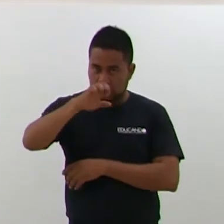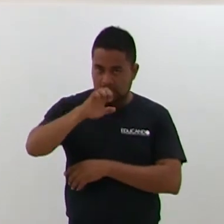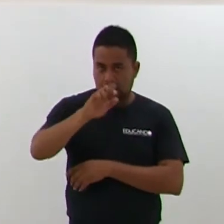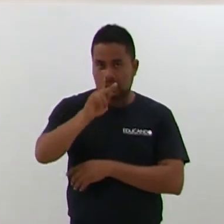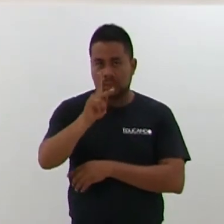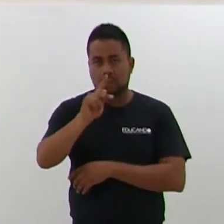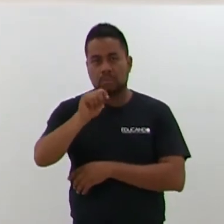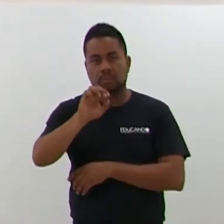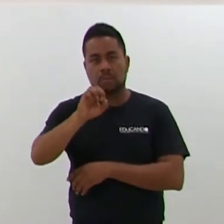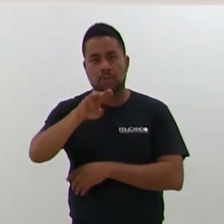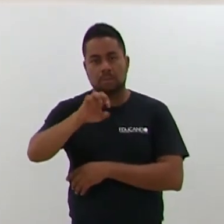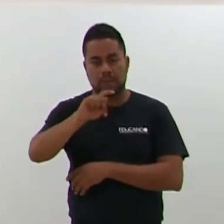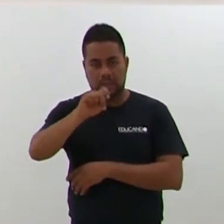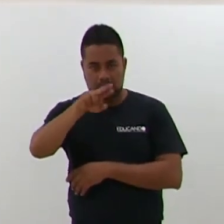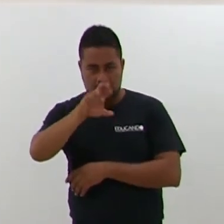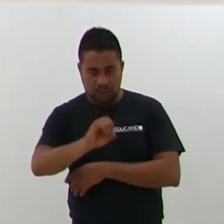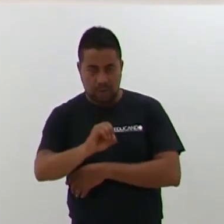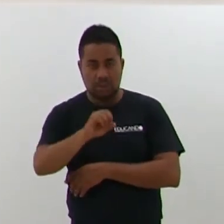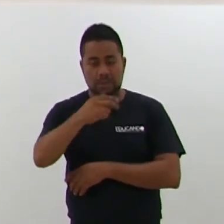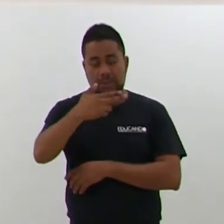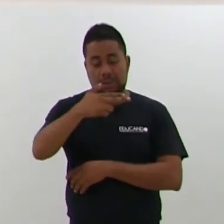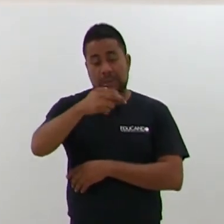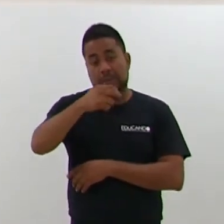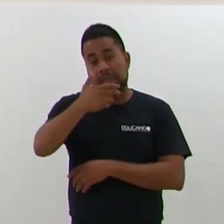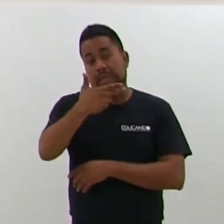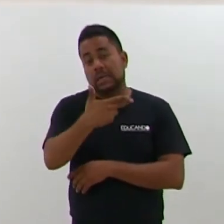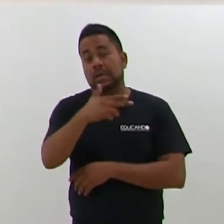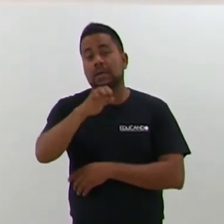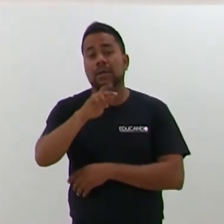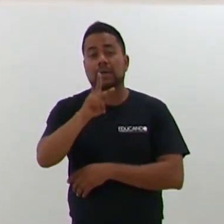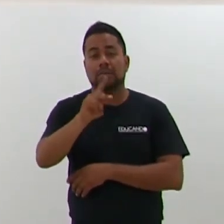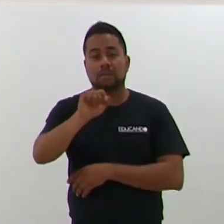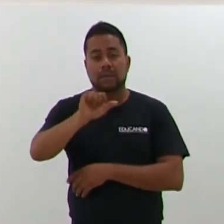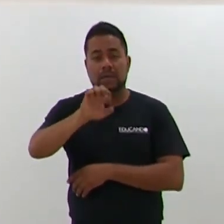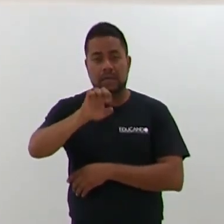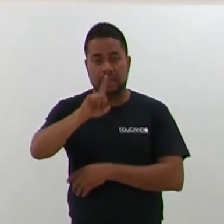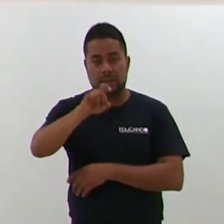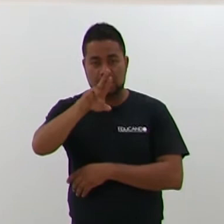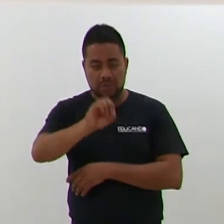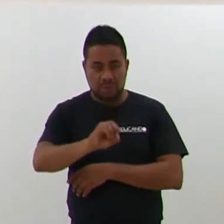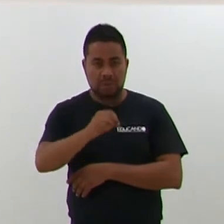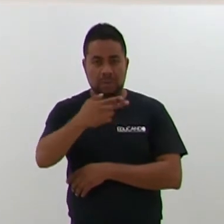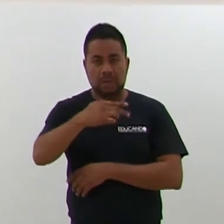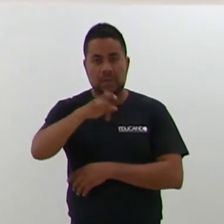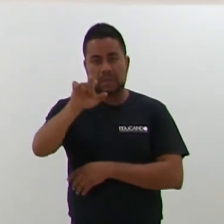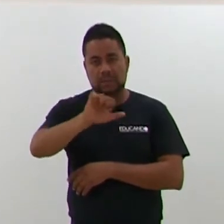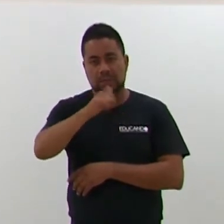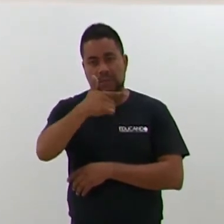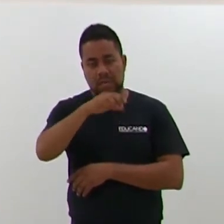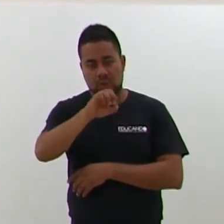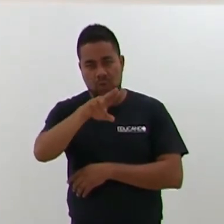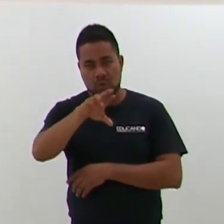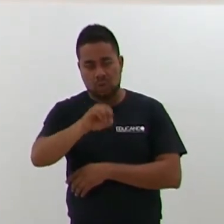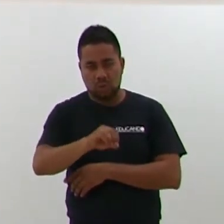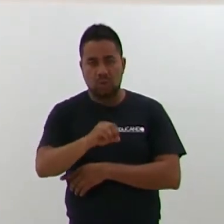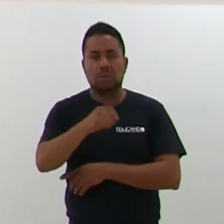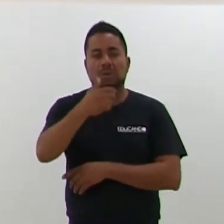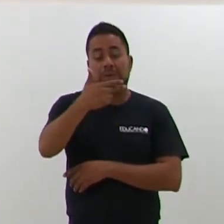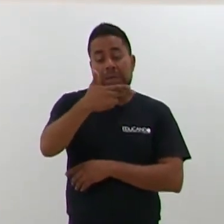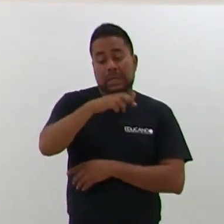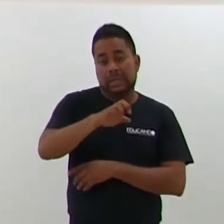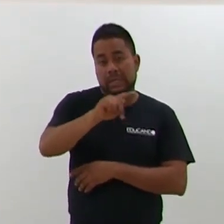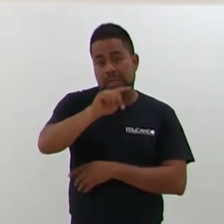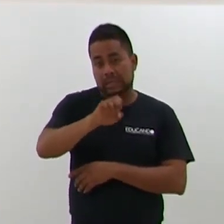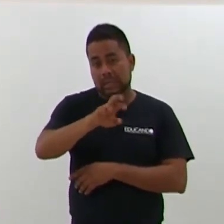heptaedro, hexágono, heterogénea, heterogéneo, homogéneo, homogéneas.